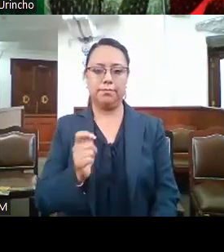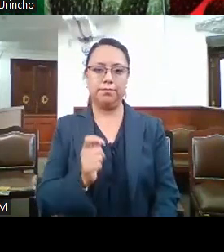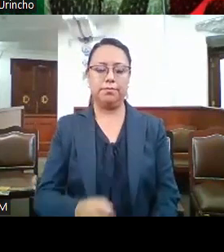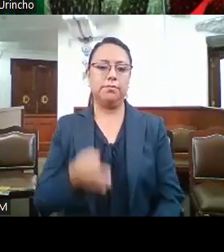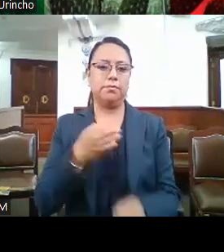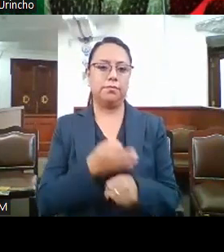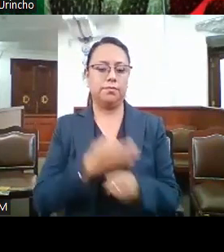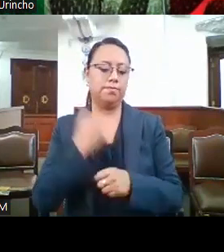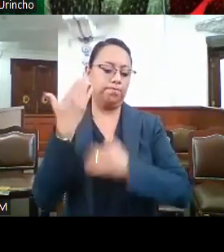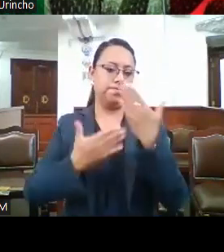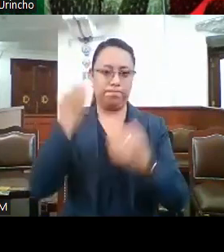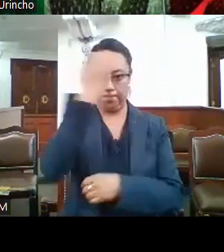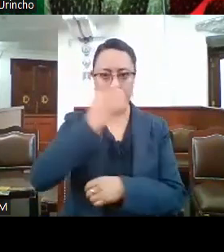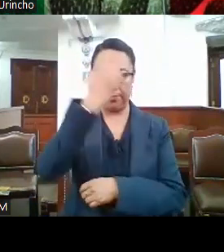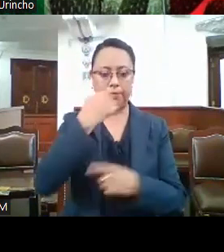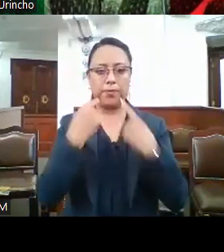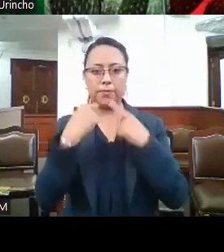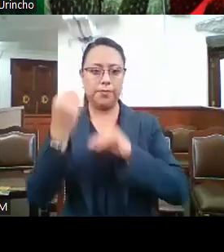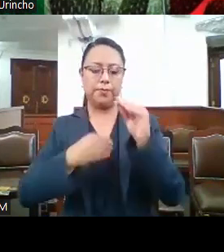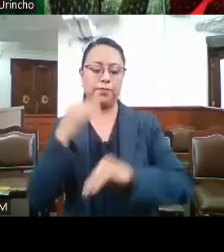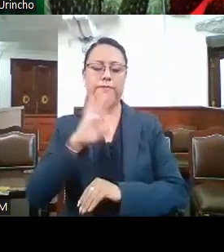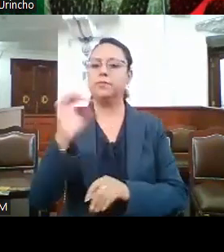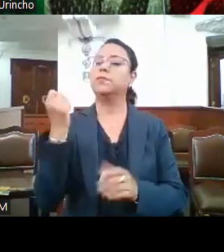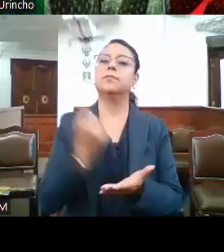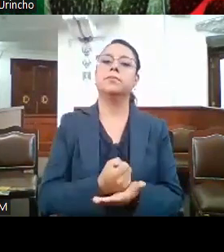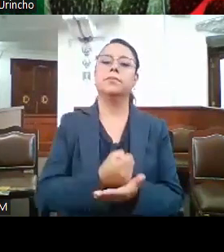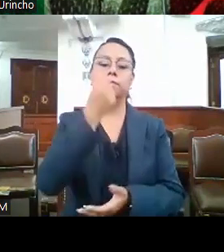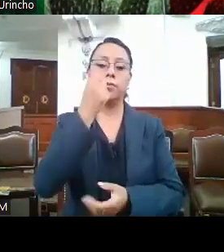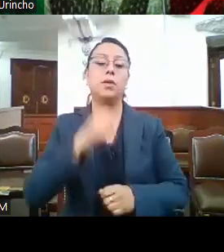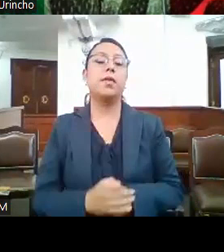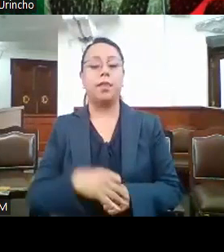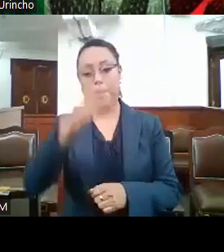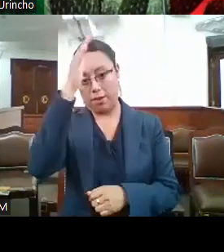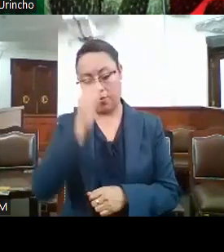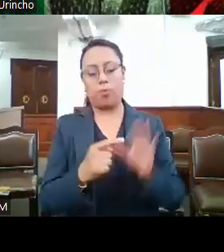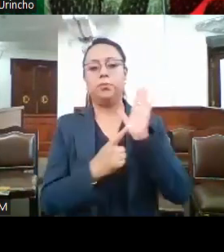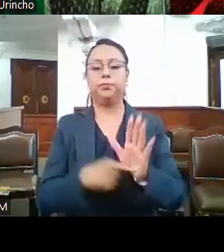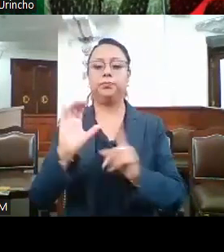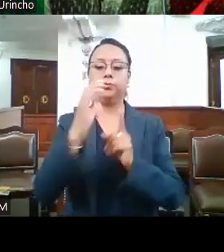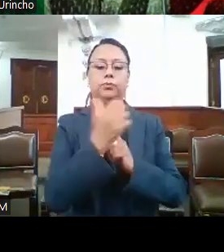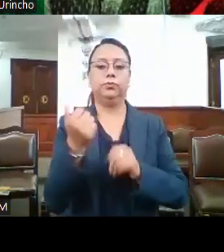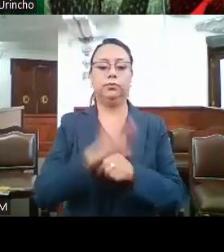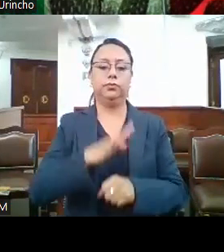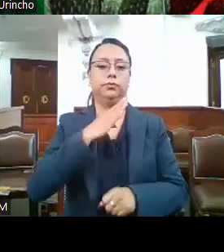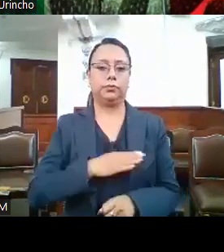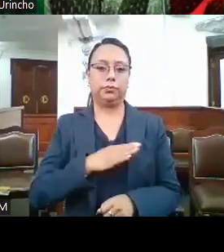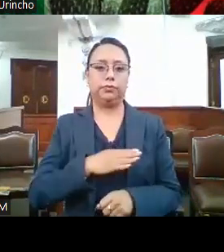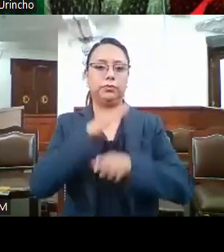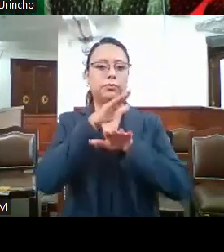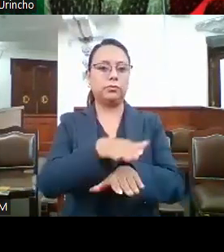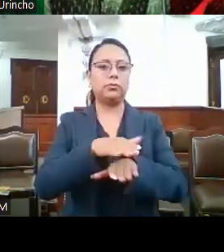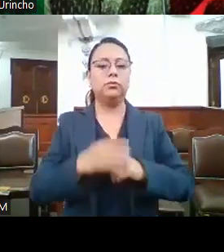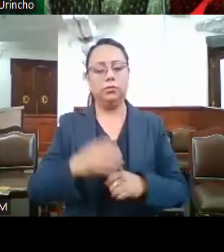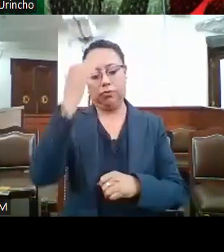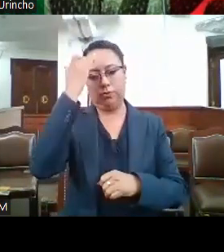corresponde al análisis, discusión y votación del acuerdo que presenta la Comisión de Administración y Procuración de Justicia referente a la etapa